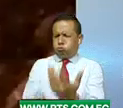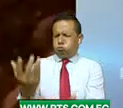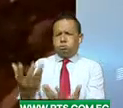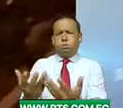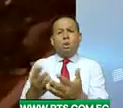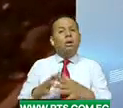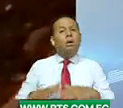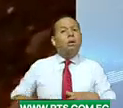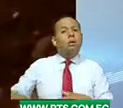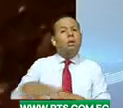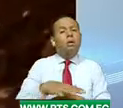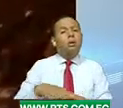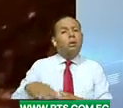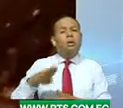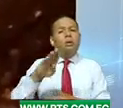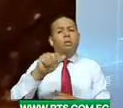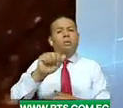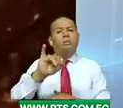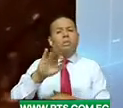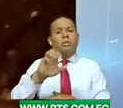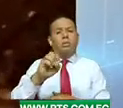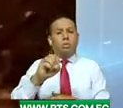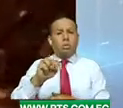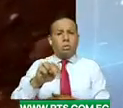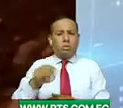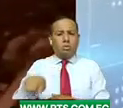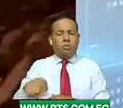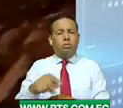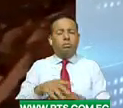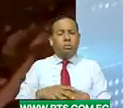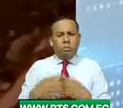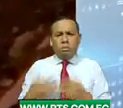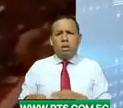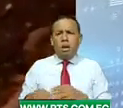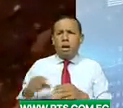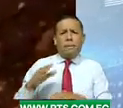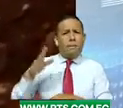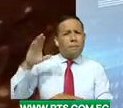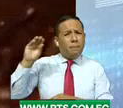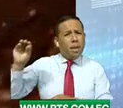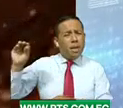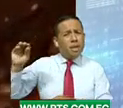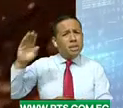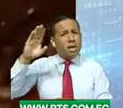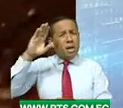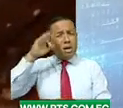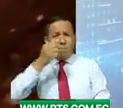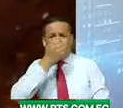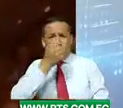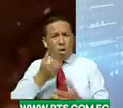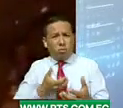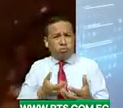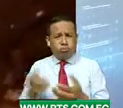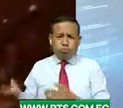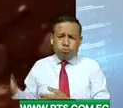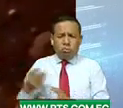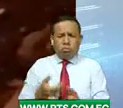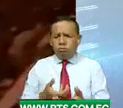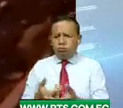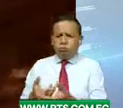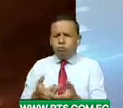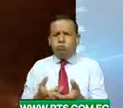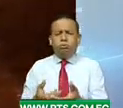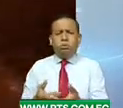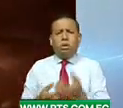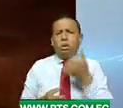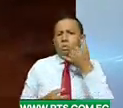de Flor de Bastión, quienes pedían la presencia inmediata del cuerpo de bomberos por la emergencia que ocurría en ese lugar. Cuerpo de